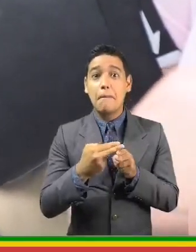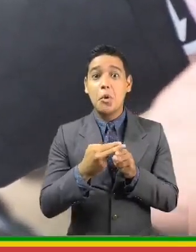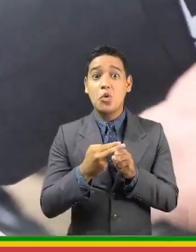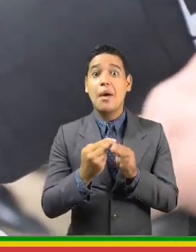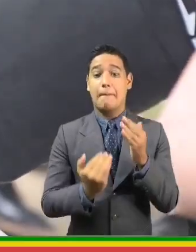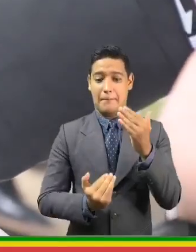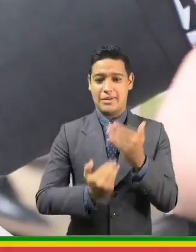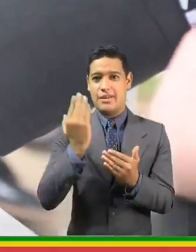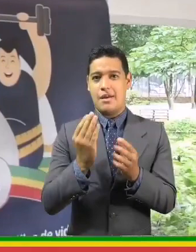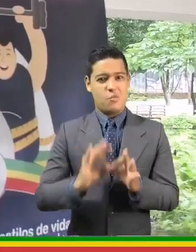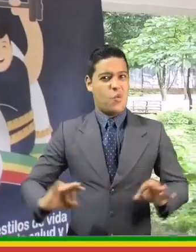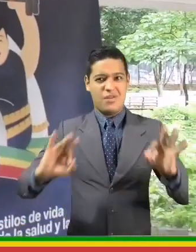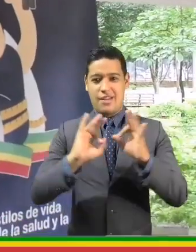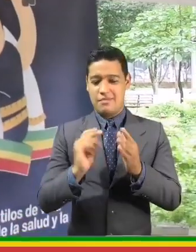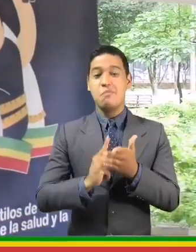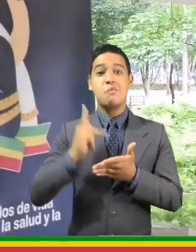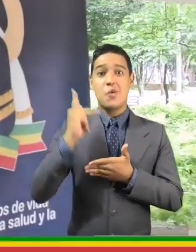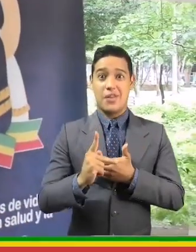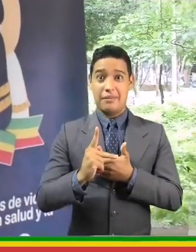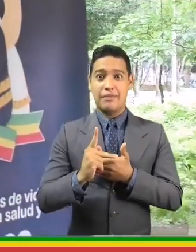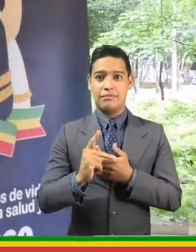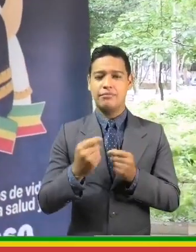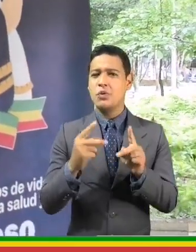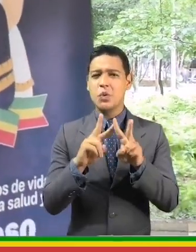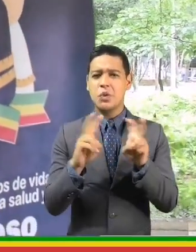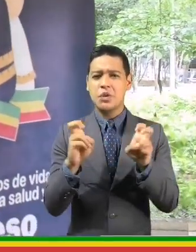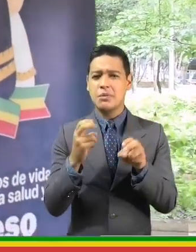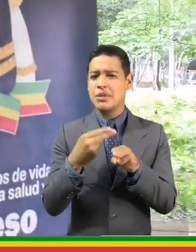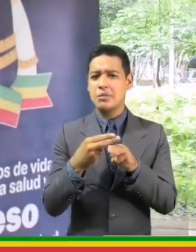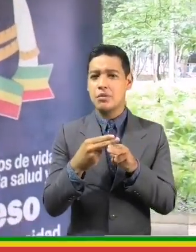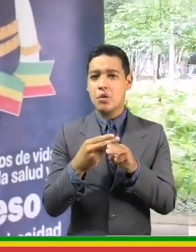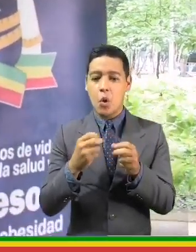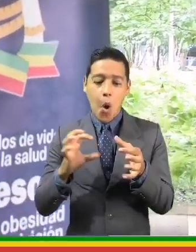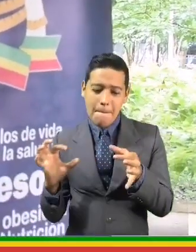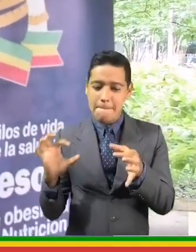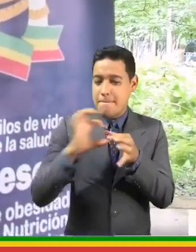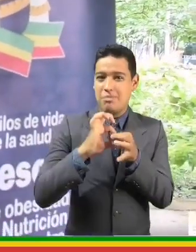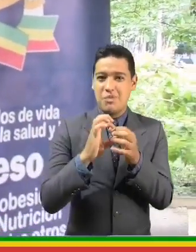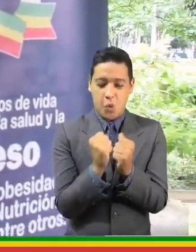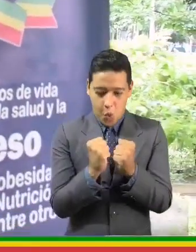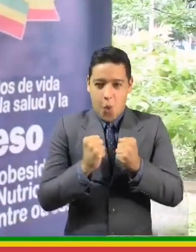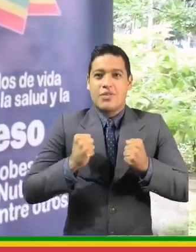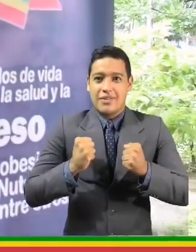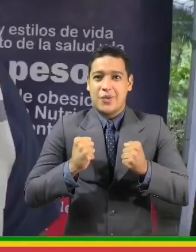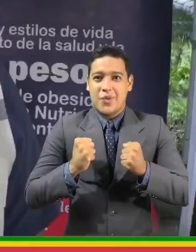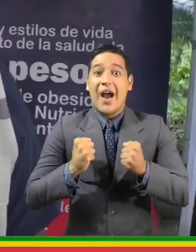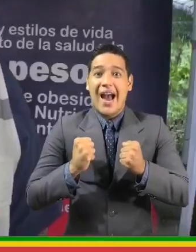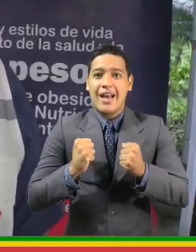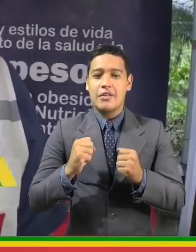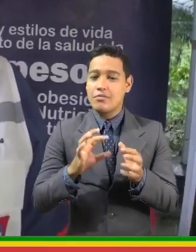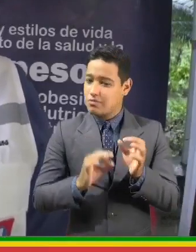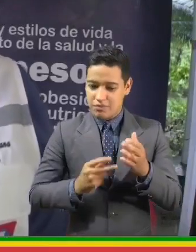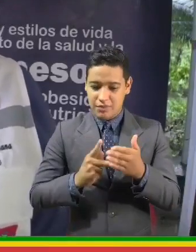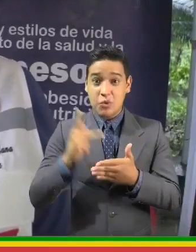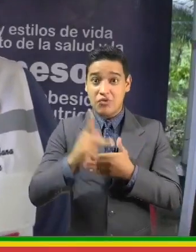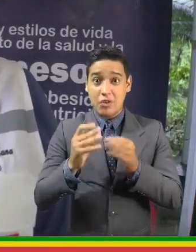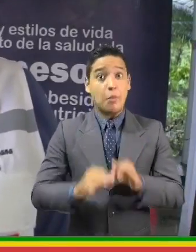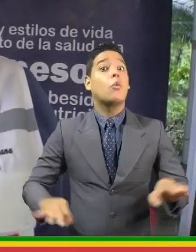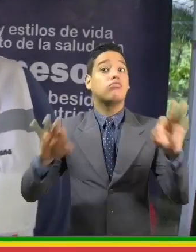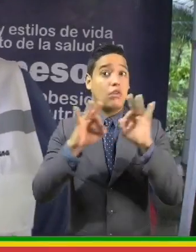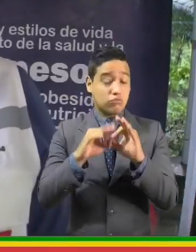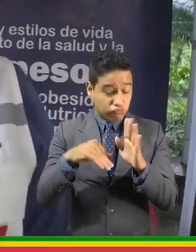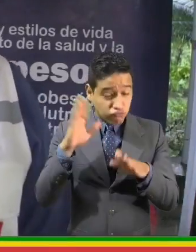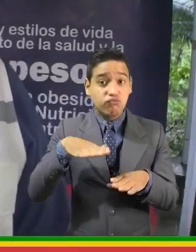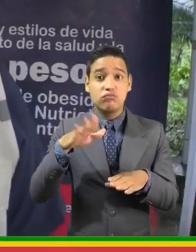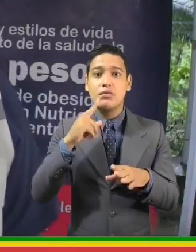iniciar un importante programa que se llama Unidos con el Gordito. Este importante proyecto